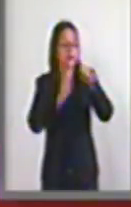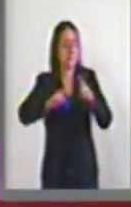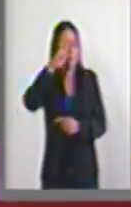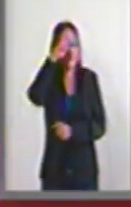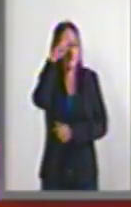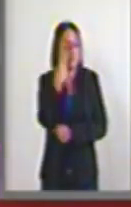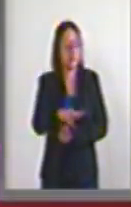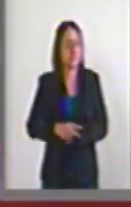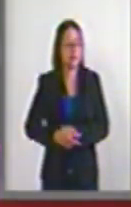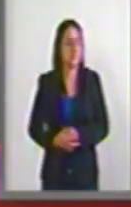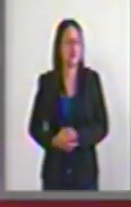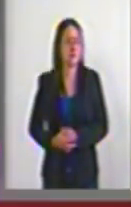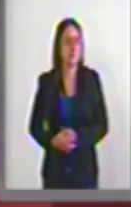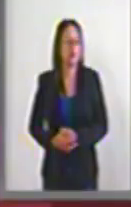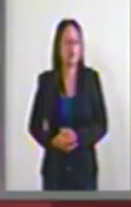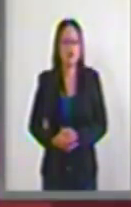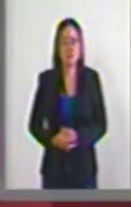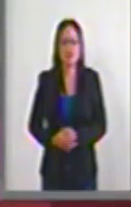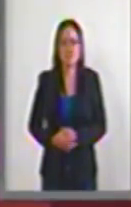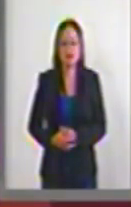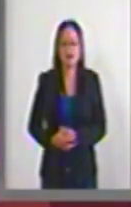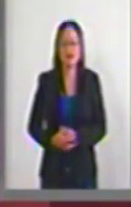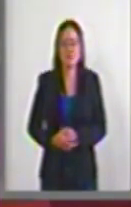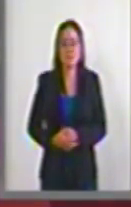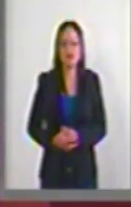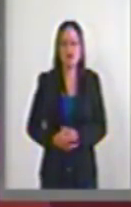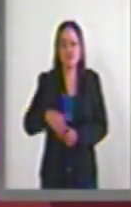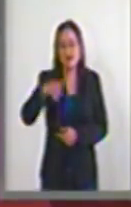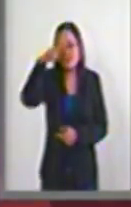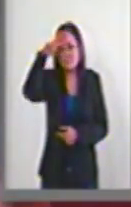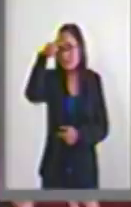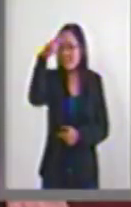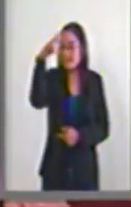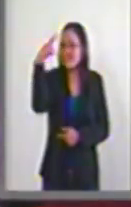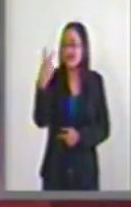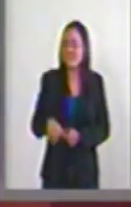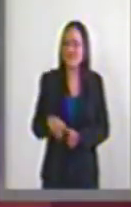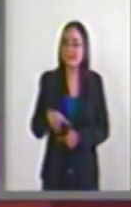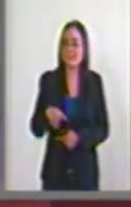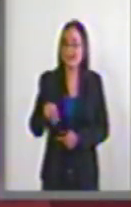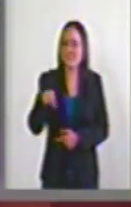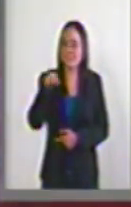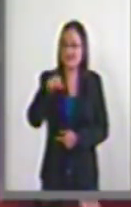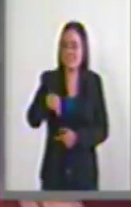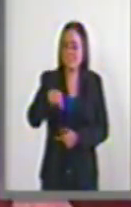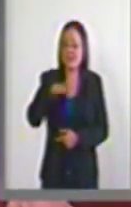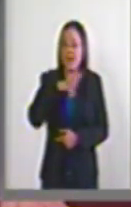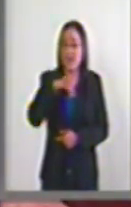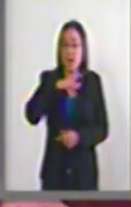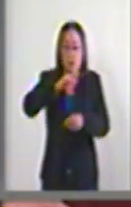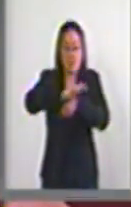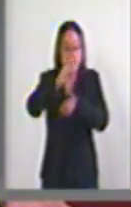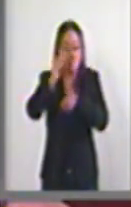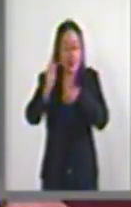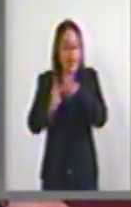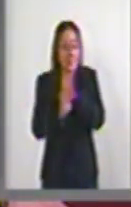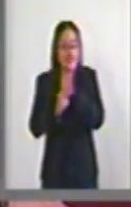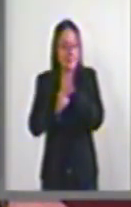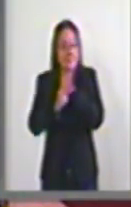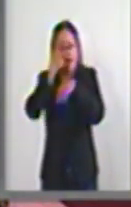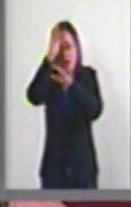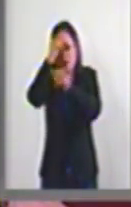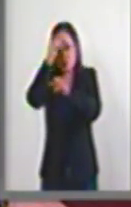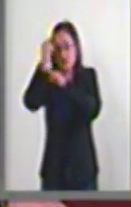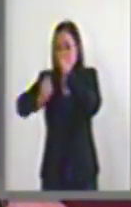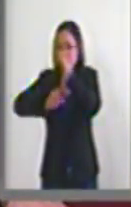Unidos Mexicanos. México es uno de los estados que ha ratificado instrumentos